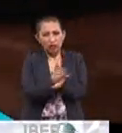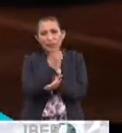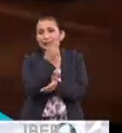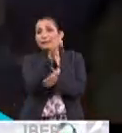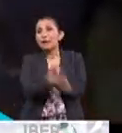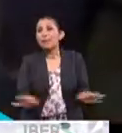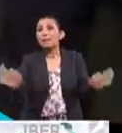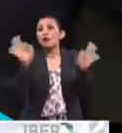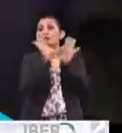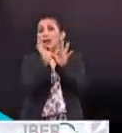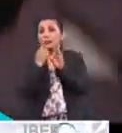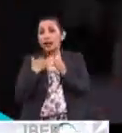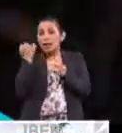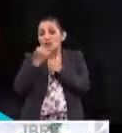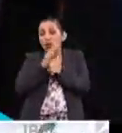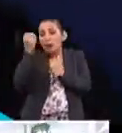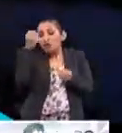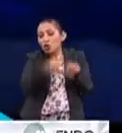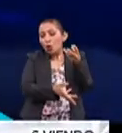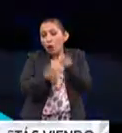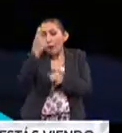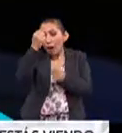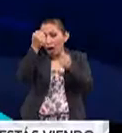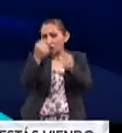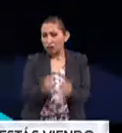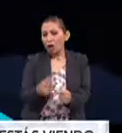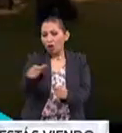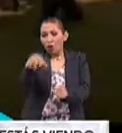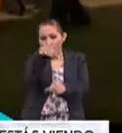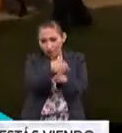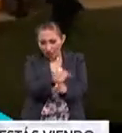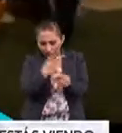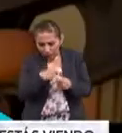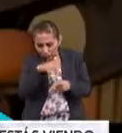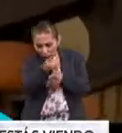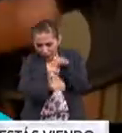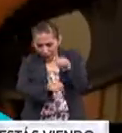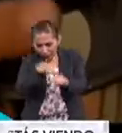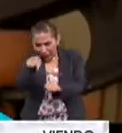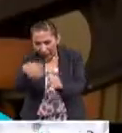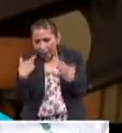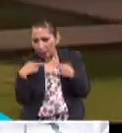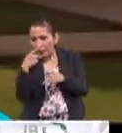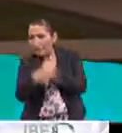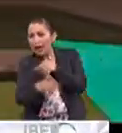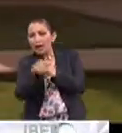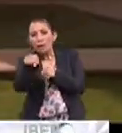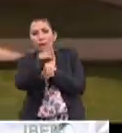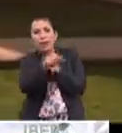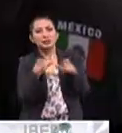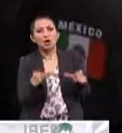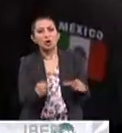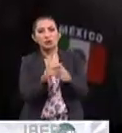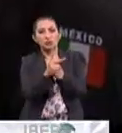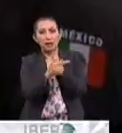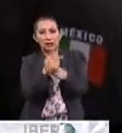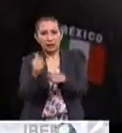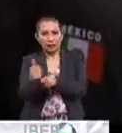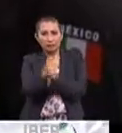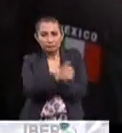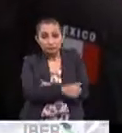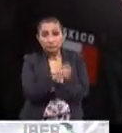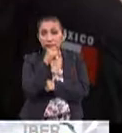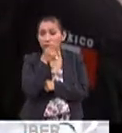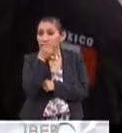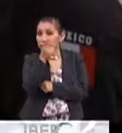Resaltó la importancia de compartir información para asegurar la retención de personas que representan un riesgo para la seguridad de las naciones.